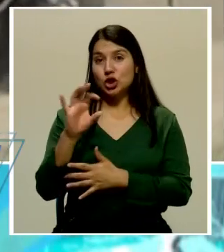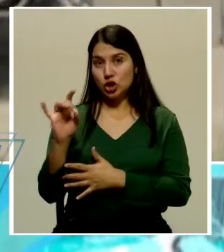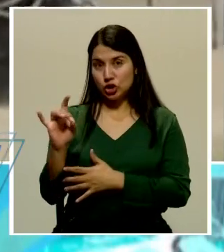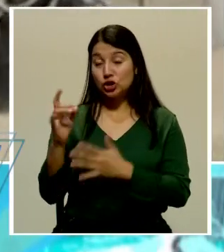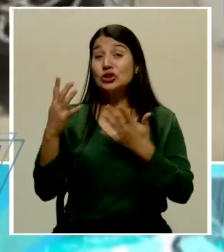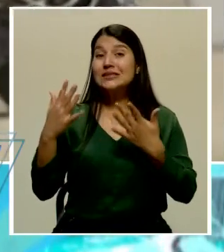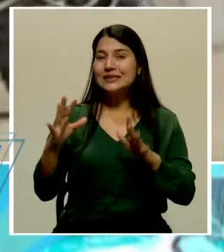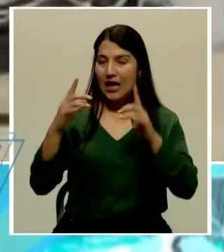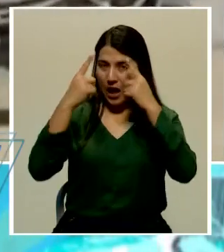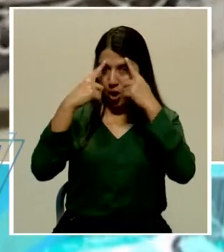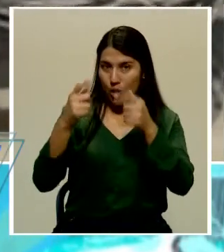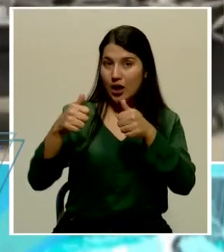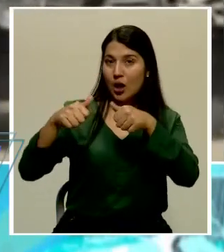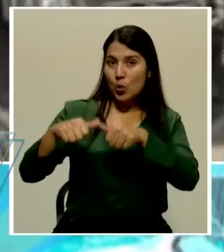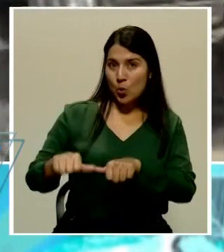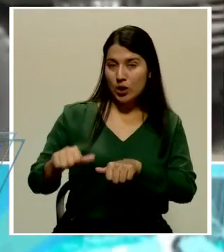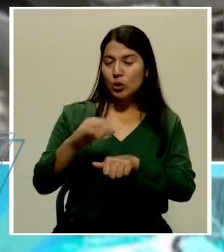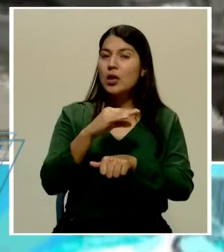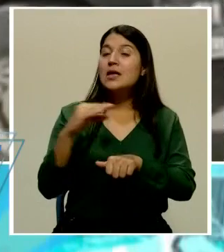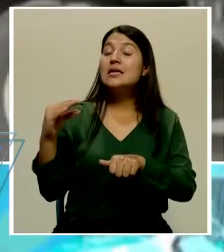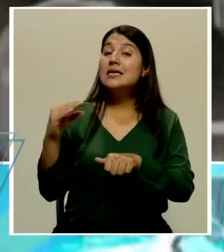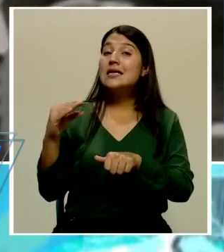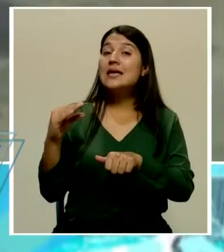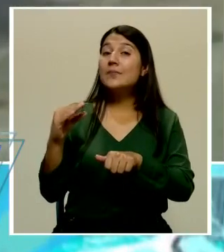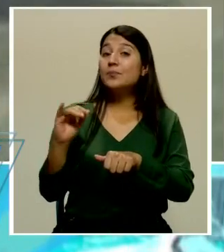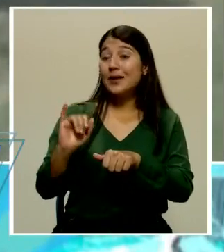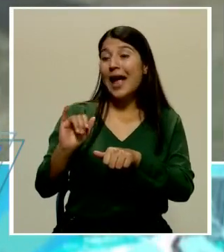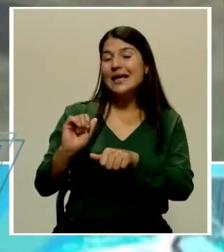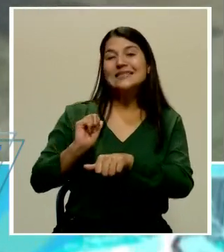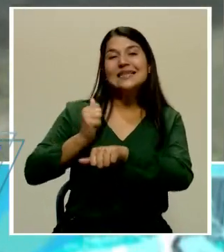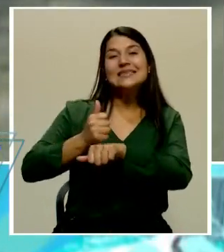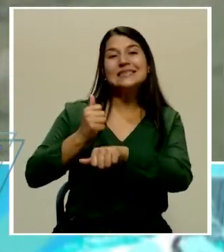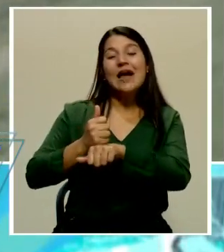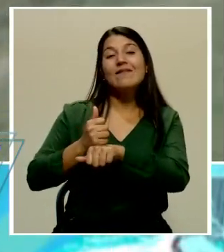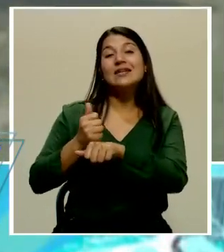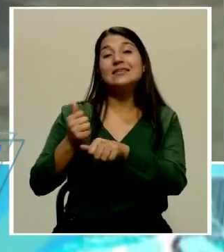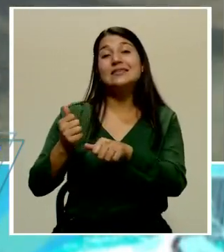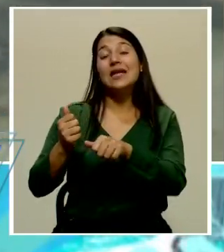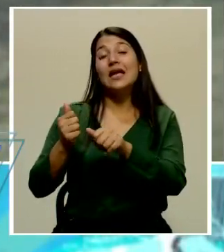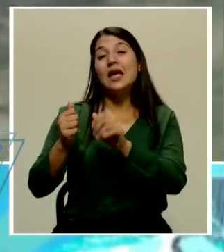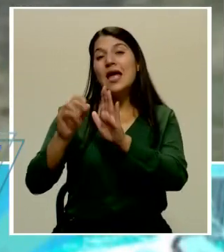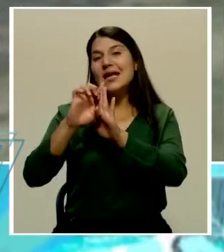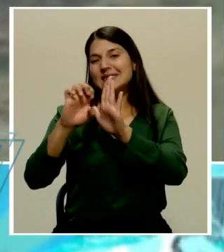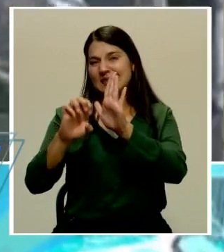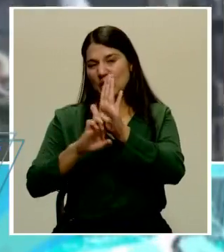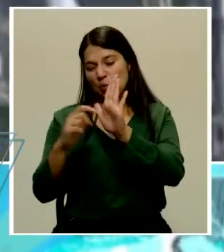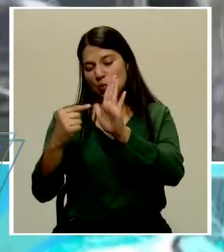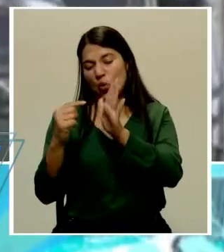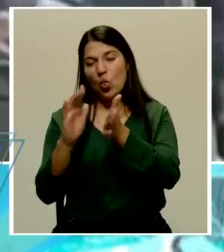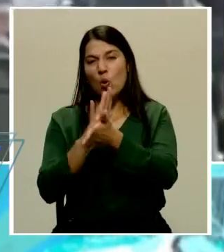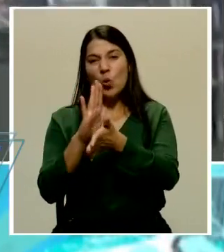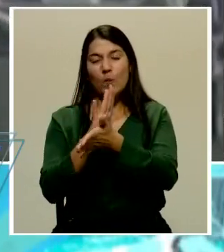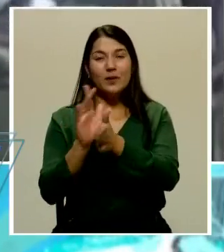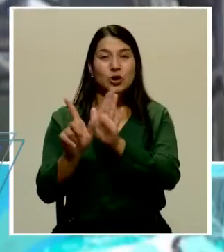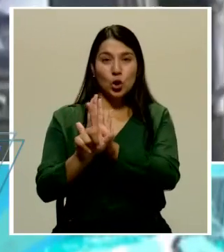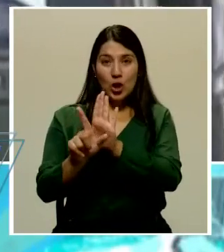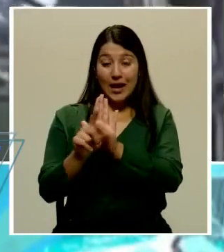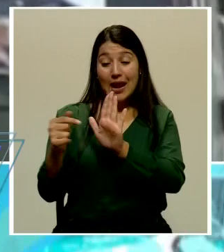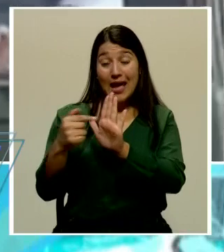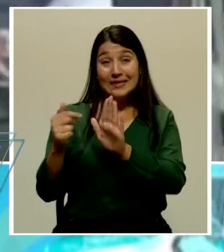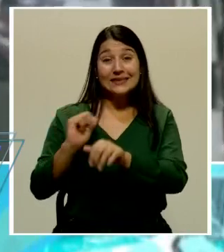al acuerdo y efectivamente se suscribe el Estatuto de Roma, en donde crea la Corte Penal Internacional.